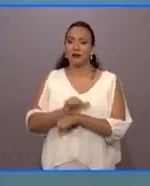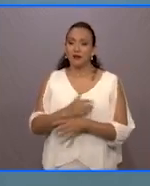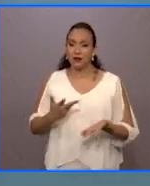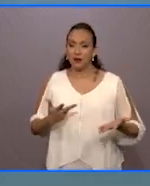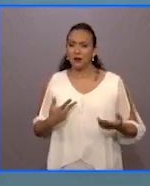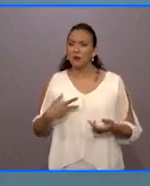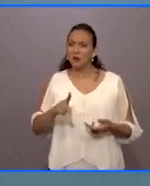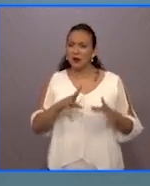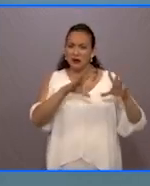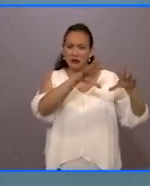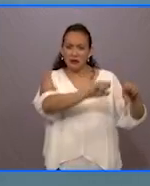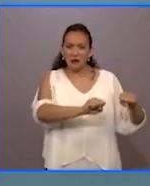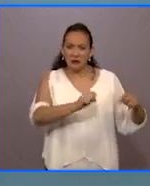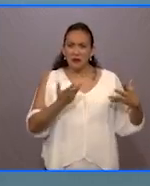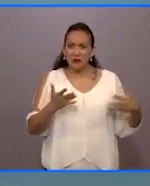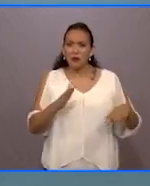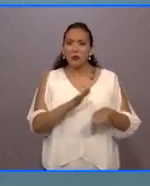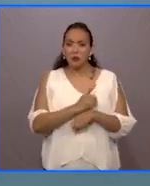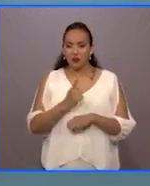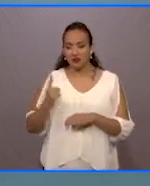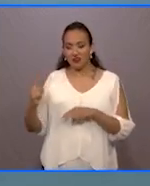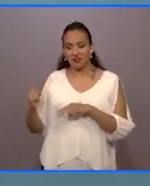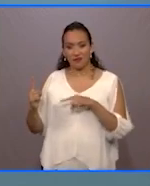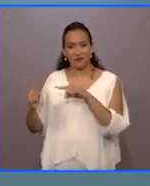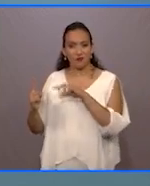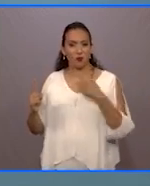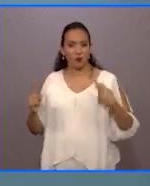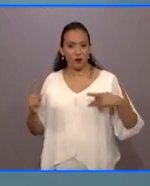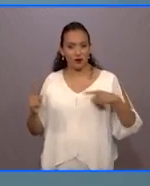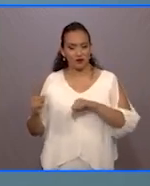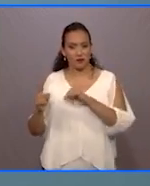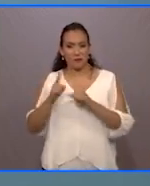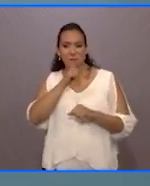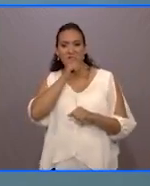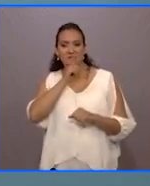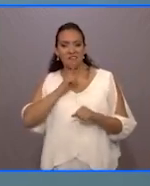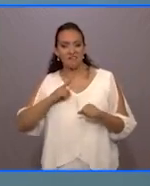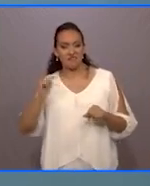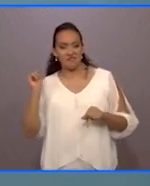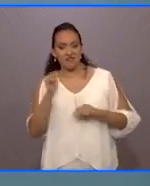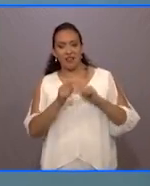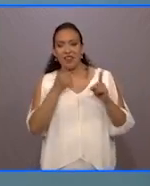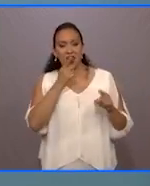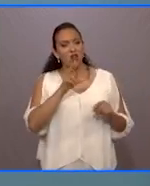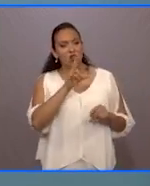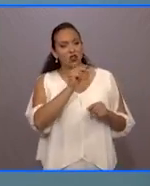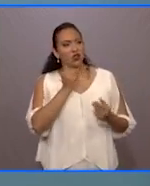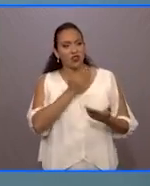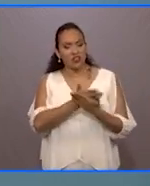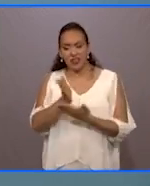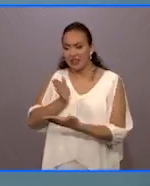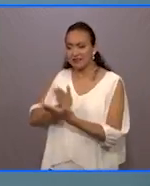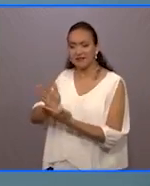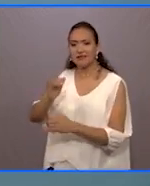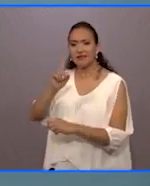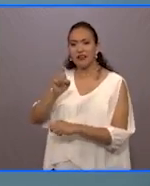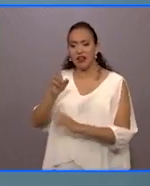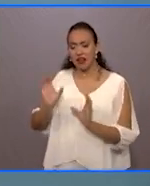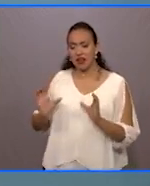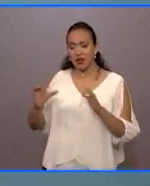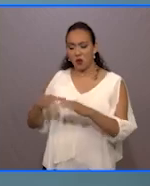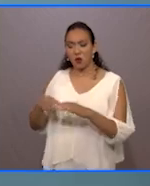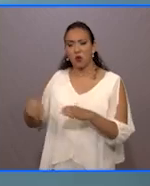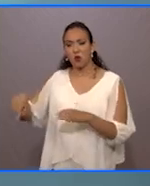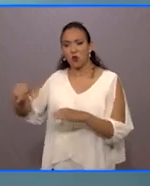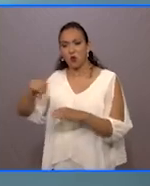su detención fue impulsada por un individuo con intereses en restringir el acceso al agua en la comunidad de